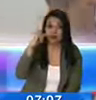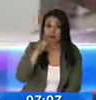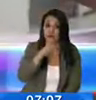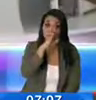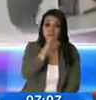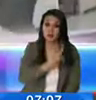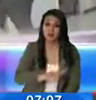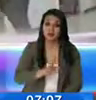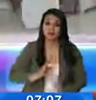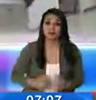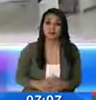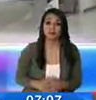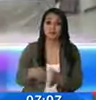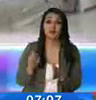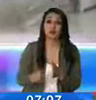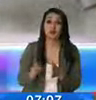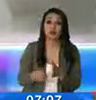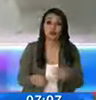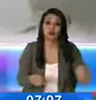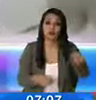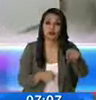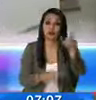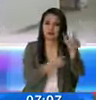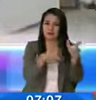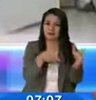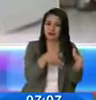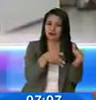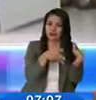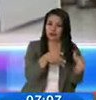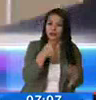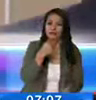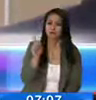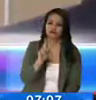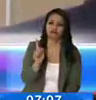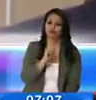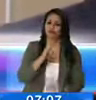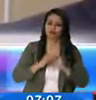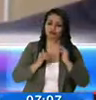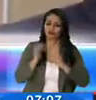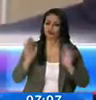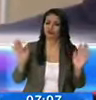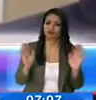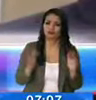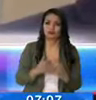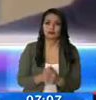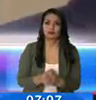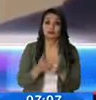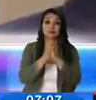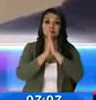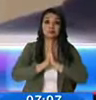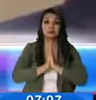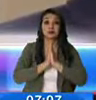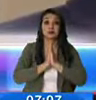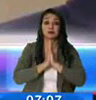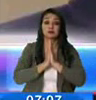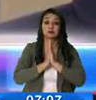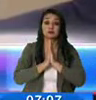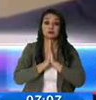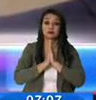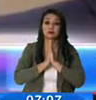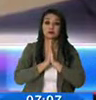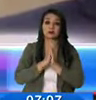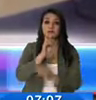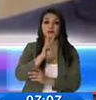Los abogados de los imputados, sin embargo, insistieron en la supuesta inacción. La pena que vamos a pedir sería de entre